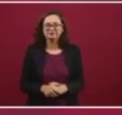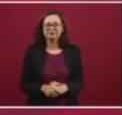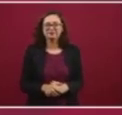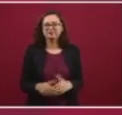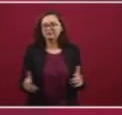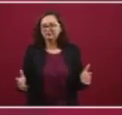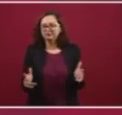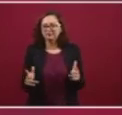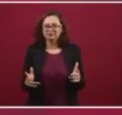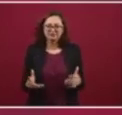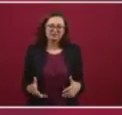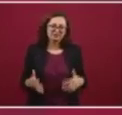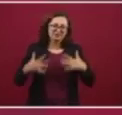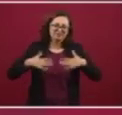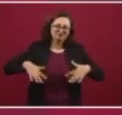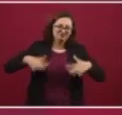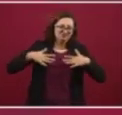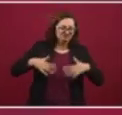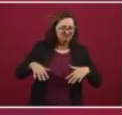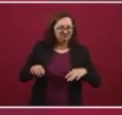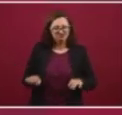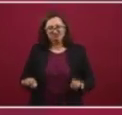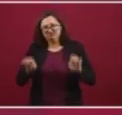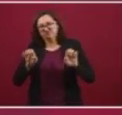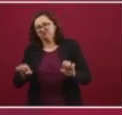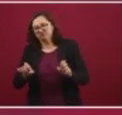alhajas, la ropa de marca,